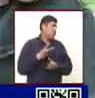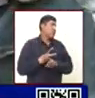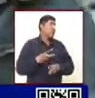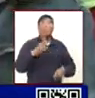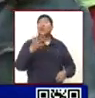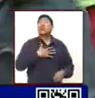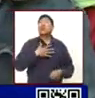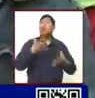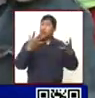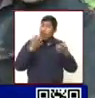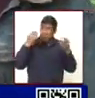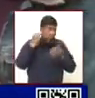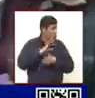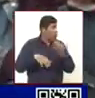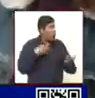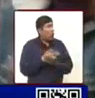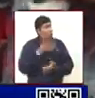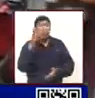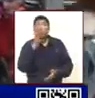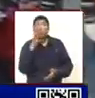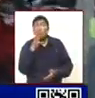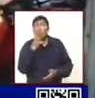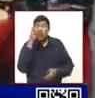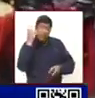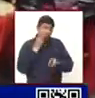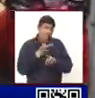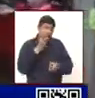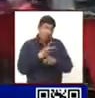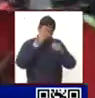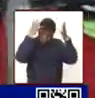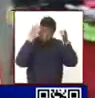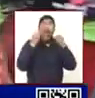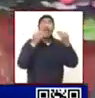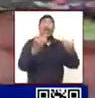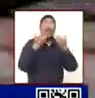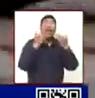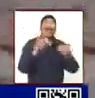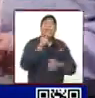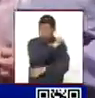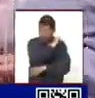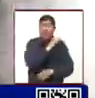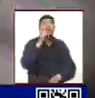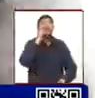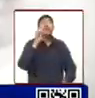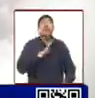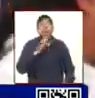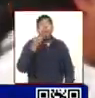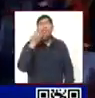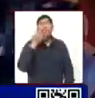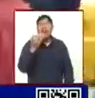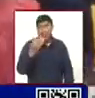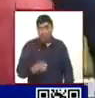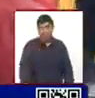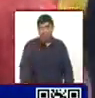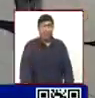yo quisiera decir a todas las mamás que sepan cuidar a su hijo. Gracias, señora, muchas gracias.